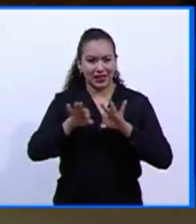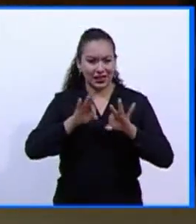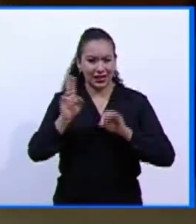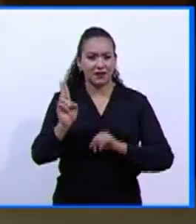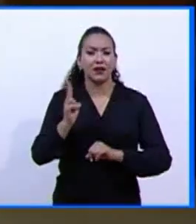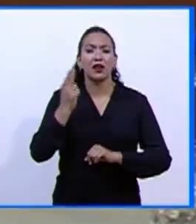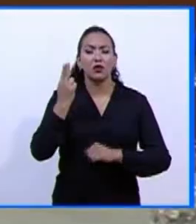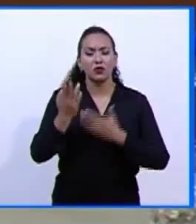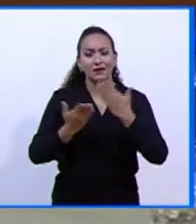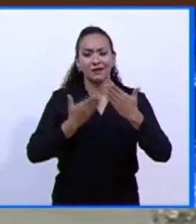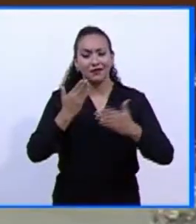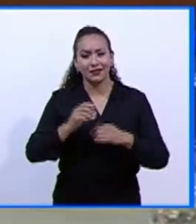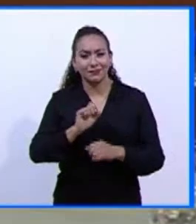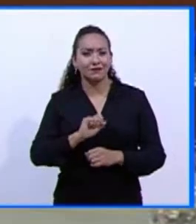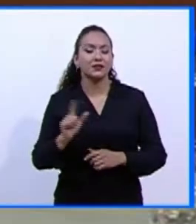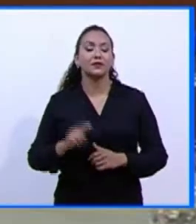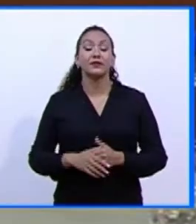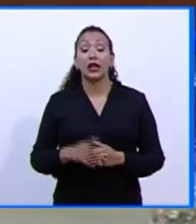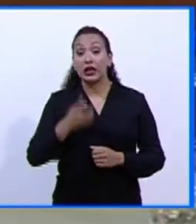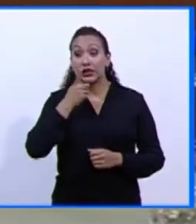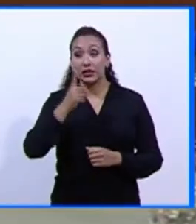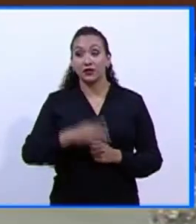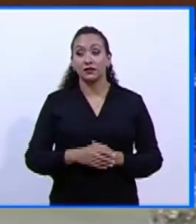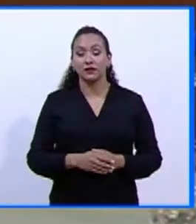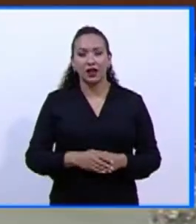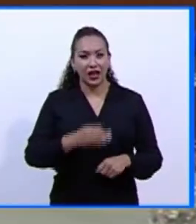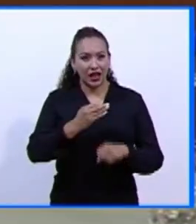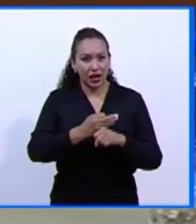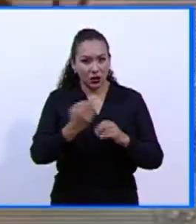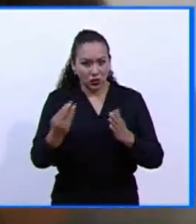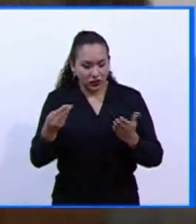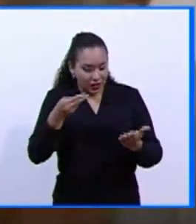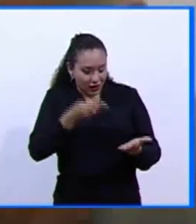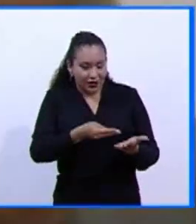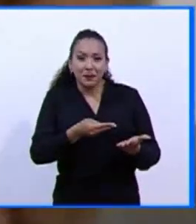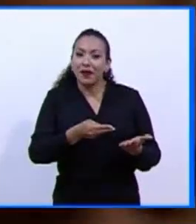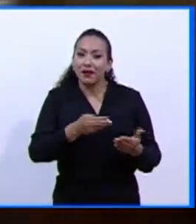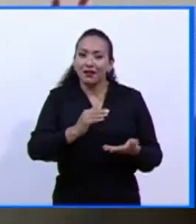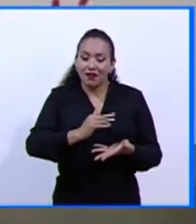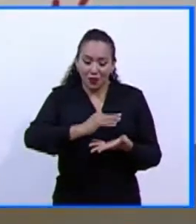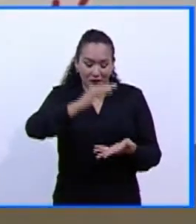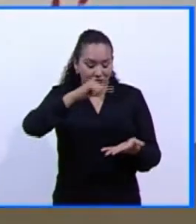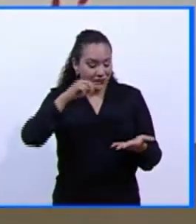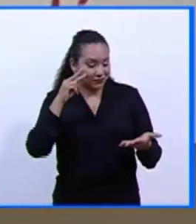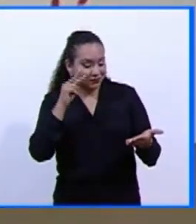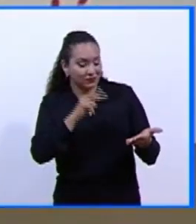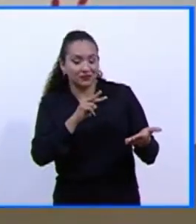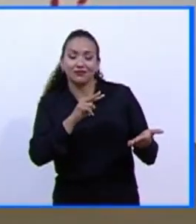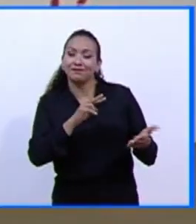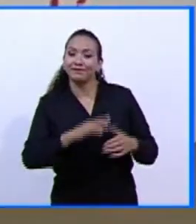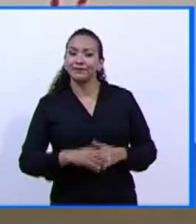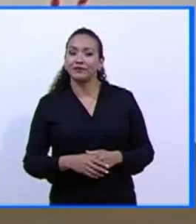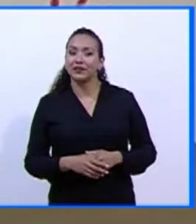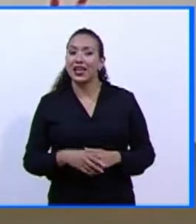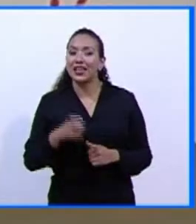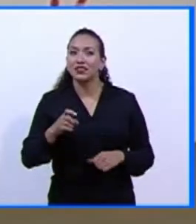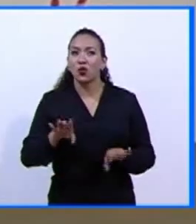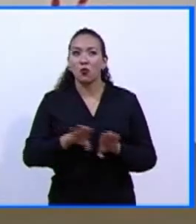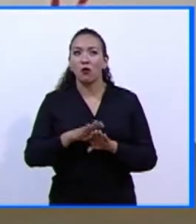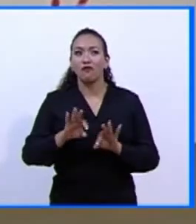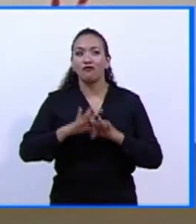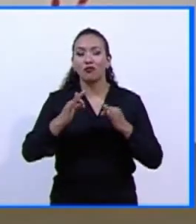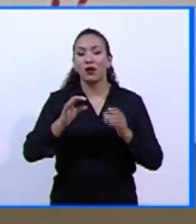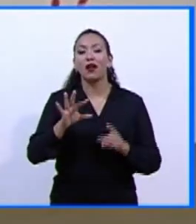Iberoamericana. La gran mayoría de estas medidas son únicamente opcionales para